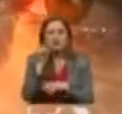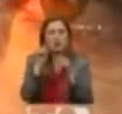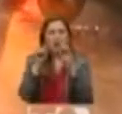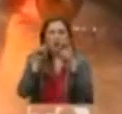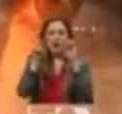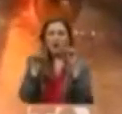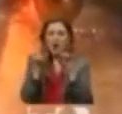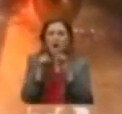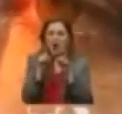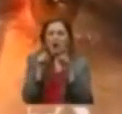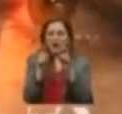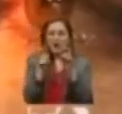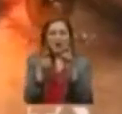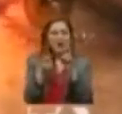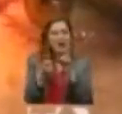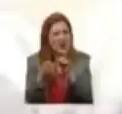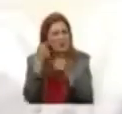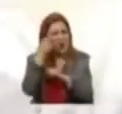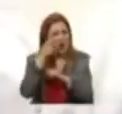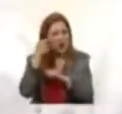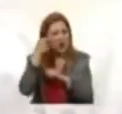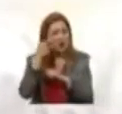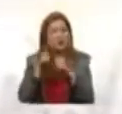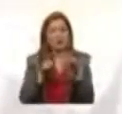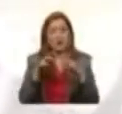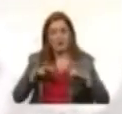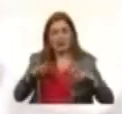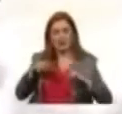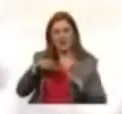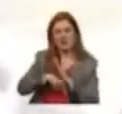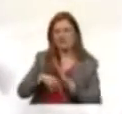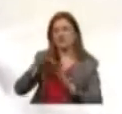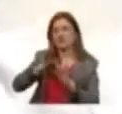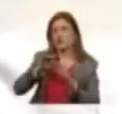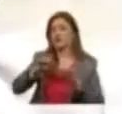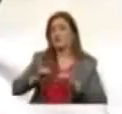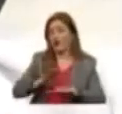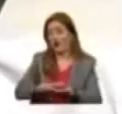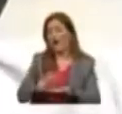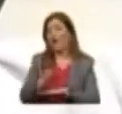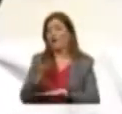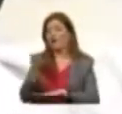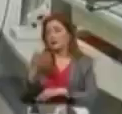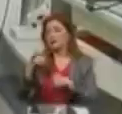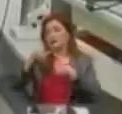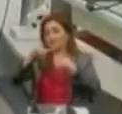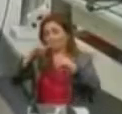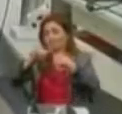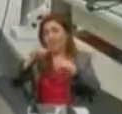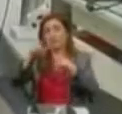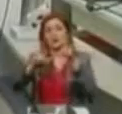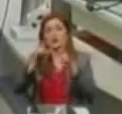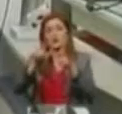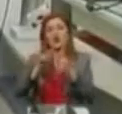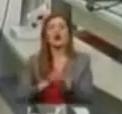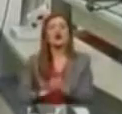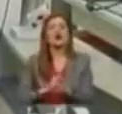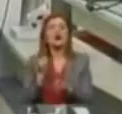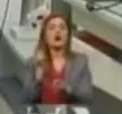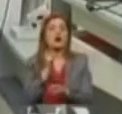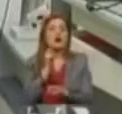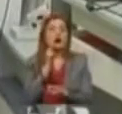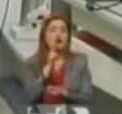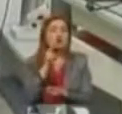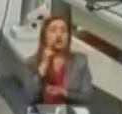embargo, investigadores lograron identificar factores de riesgo que posiblemente causen las cataratas. Pacientes diabéticos pueden